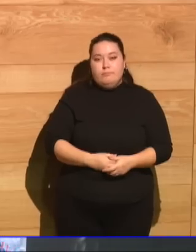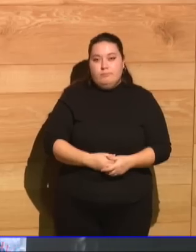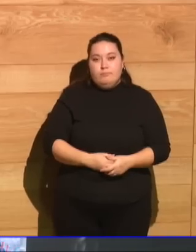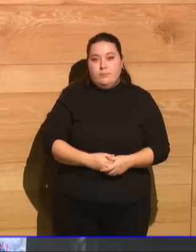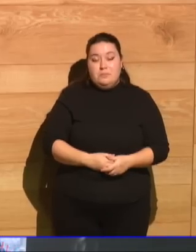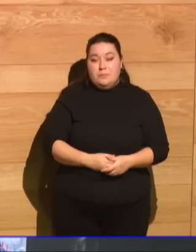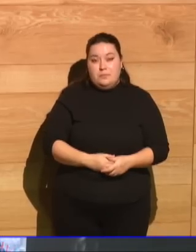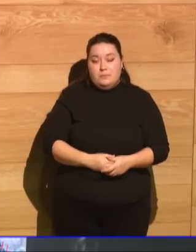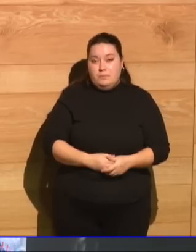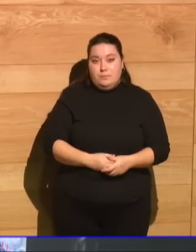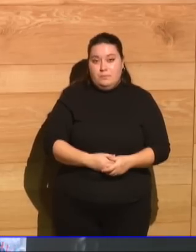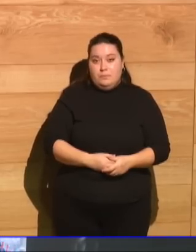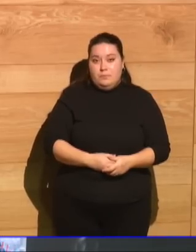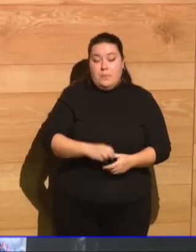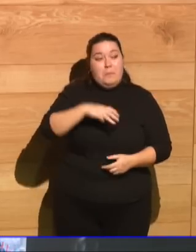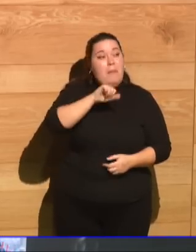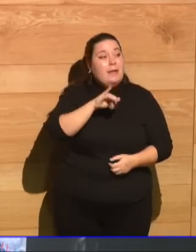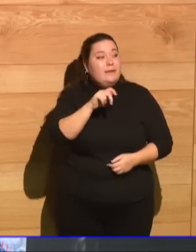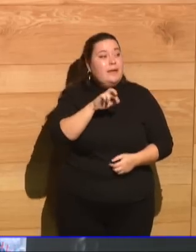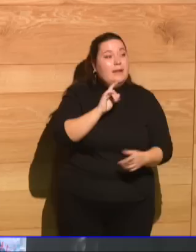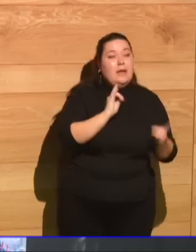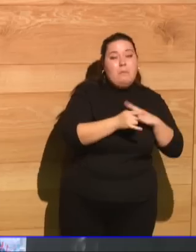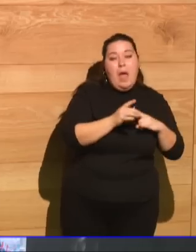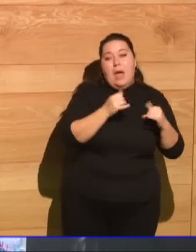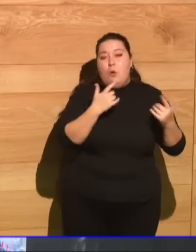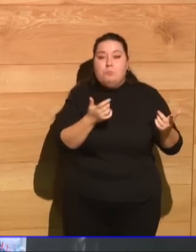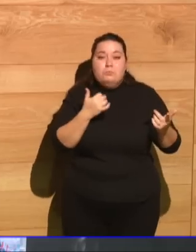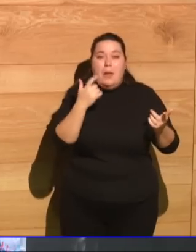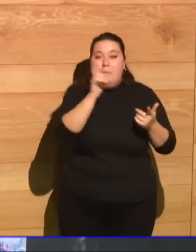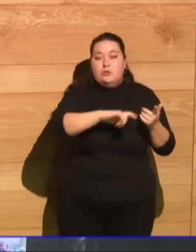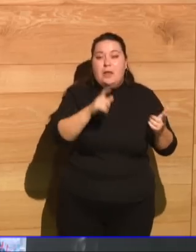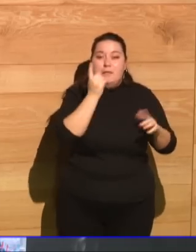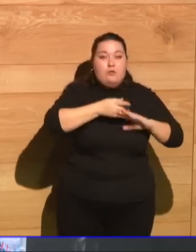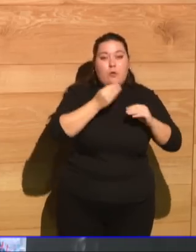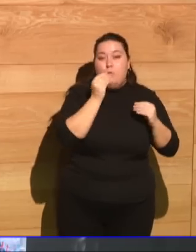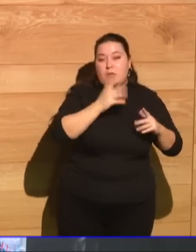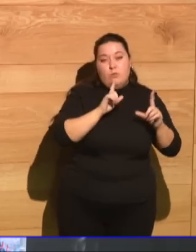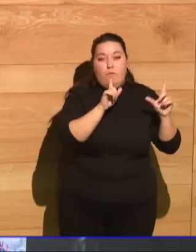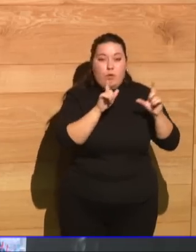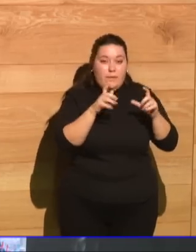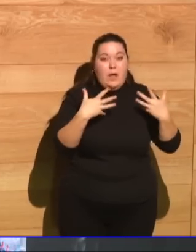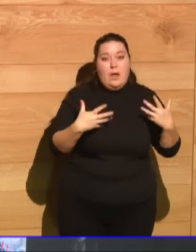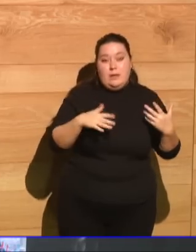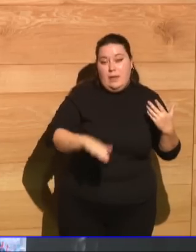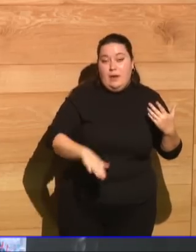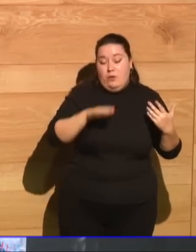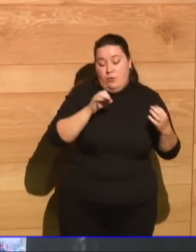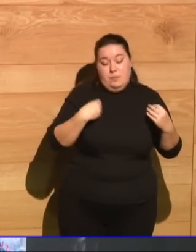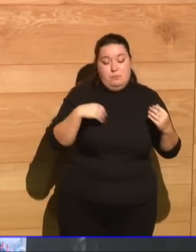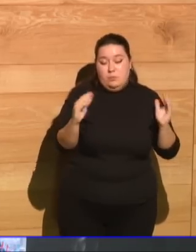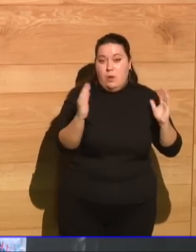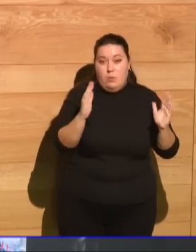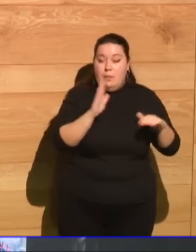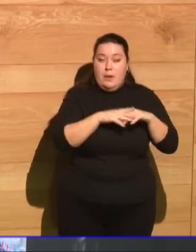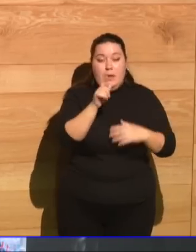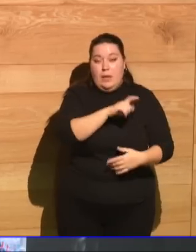no es tan sencillo como llamar a Michael Cera sino a Peter Visiu, dos grandes directores de fotografía que crecieron además en esta época,